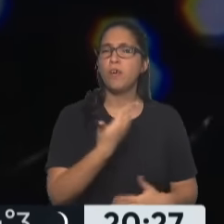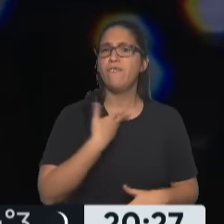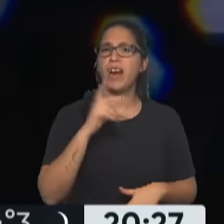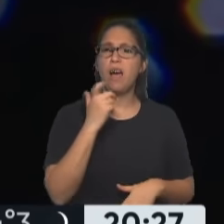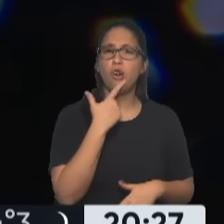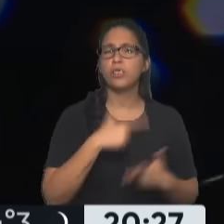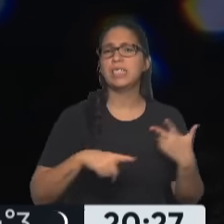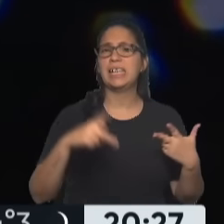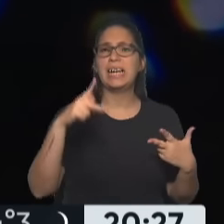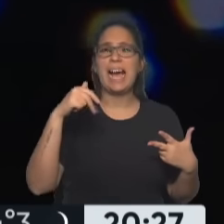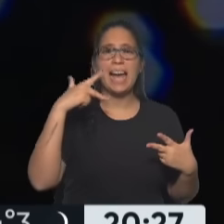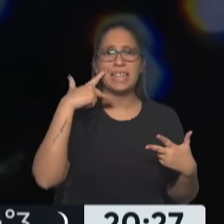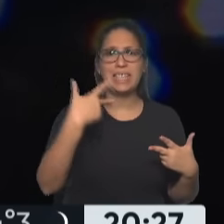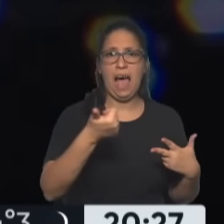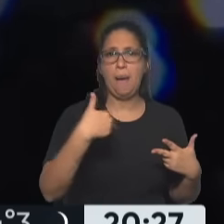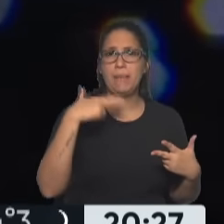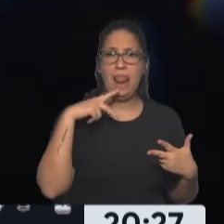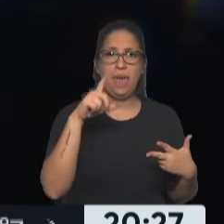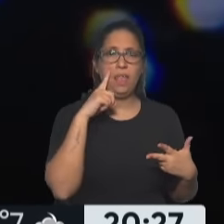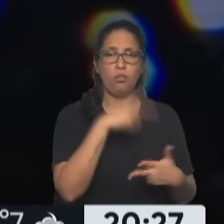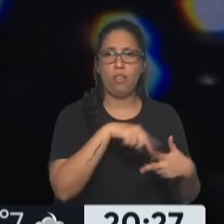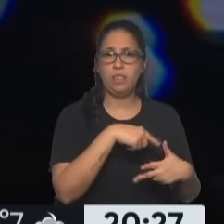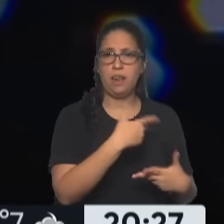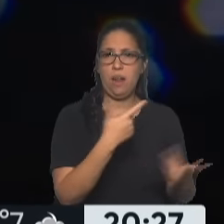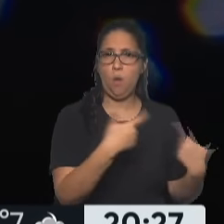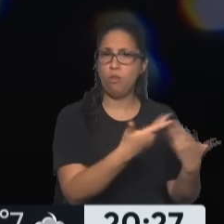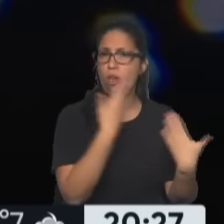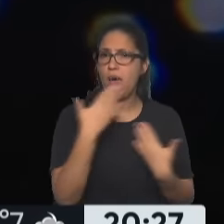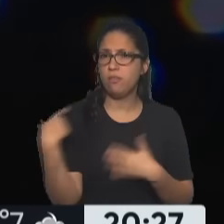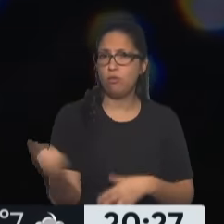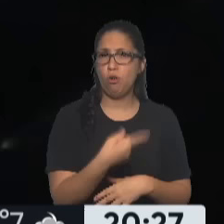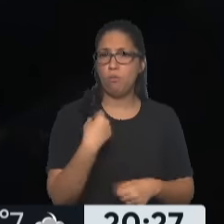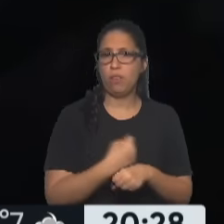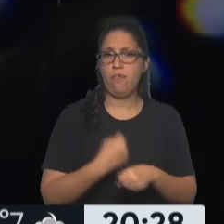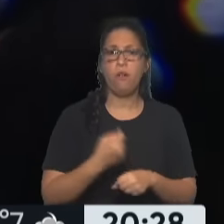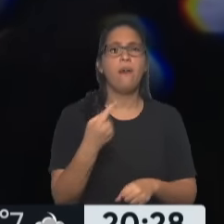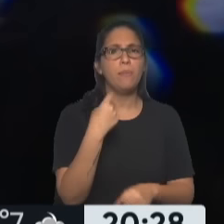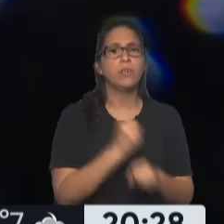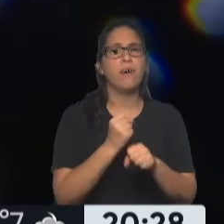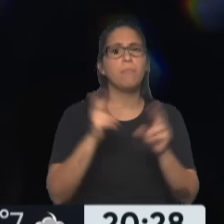de Karina Milei, que estuvieron en la reunión. ¿El presupuesto nacional es el primer... Sin duda, vamos a empezar a trabajar con el